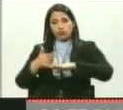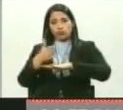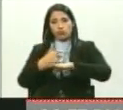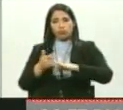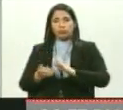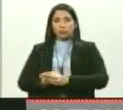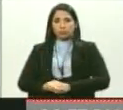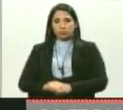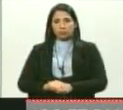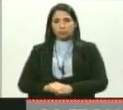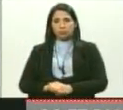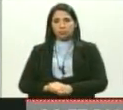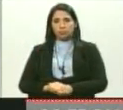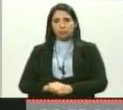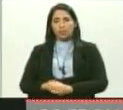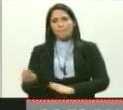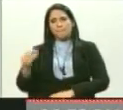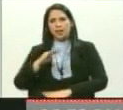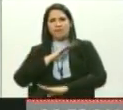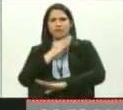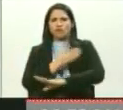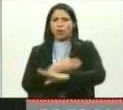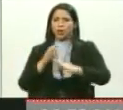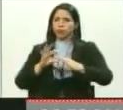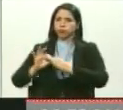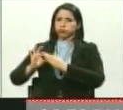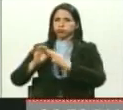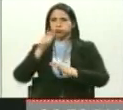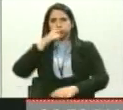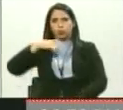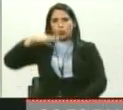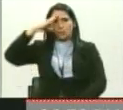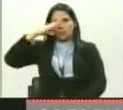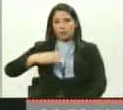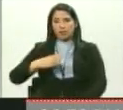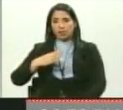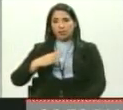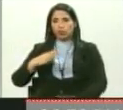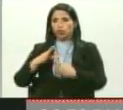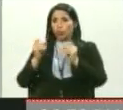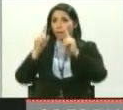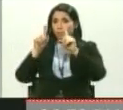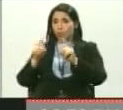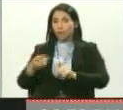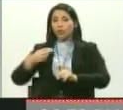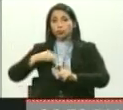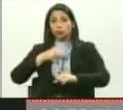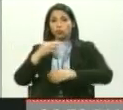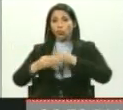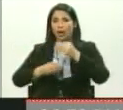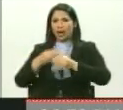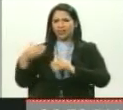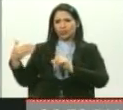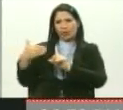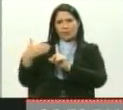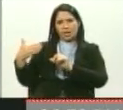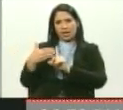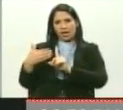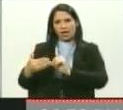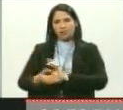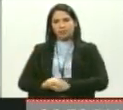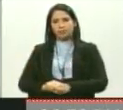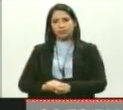gubernamentalmente. Salimos más fuertes en la unión cívico-militar-policial. De todas las pruebas que hemos pasado, las amenazas,